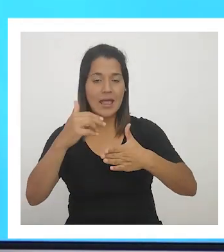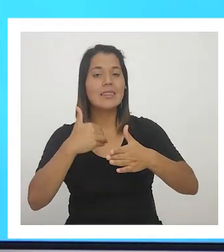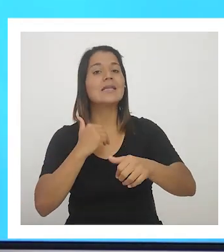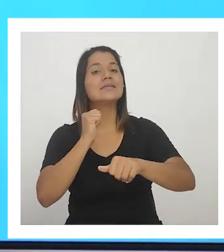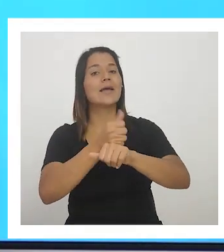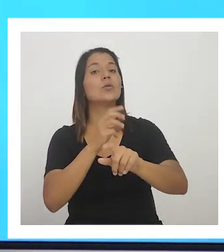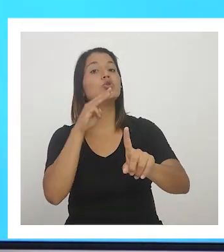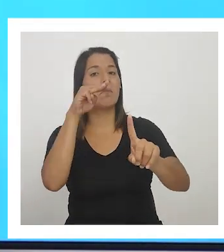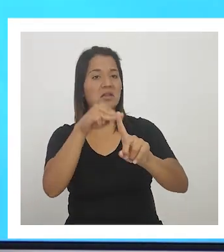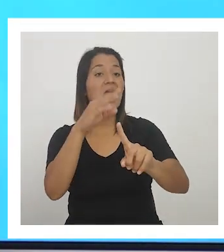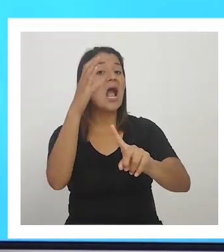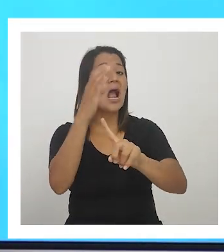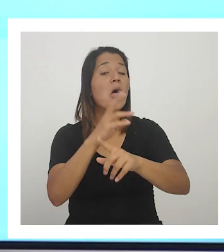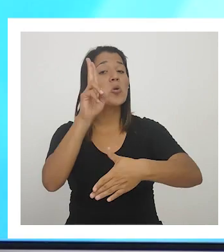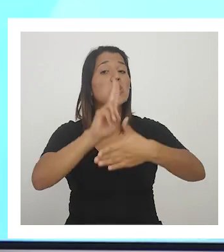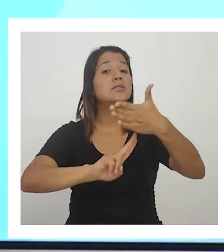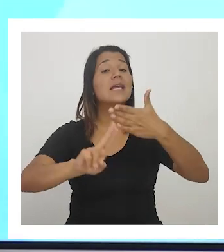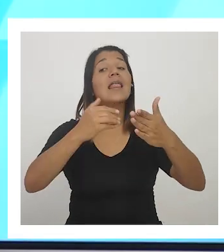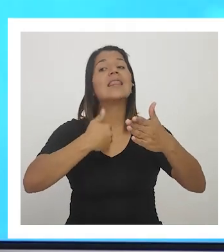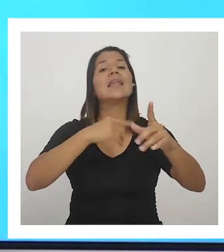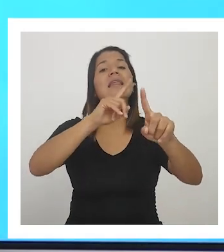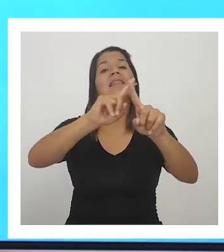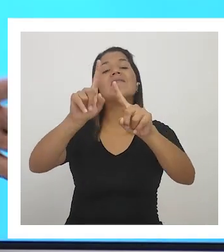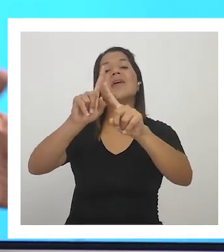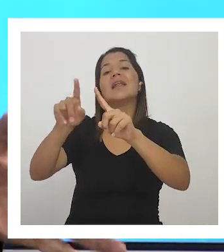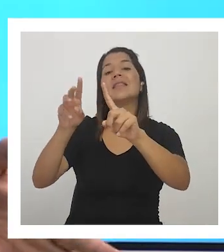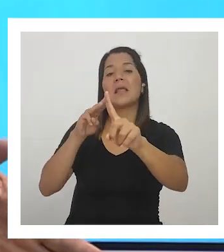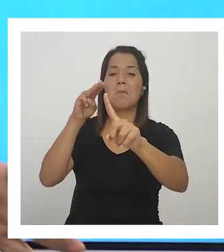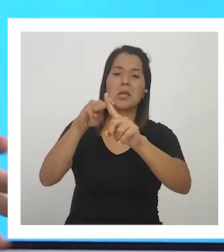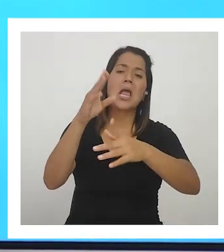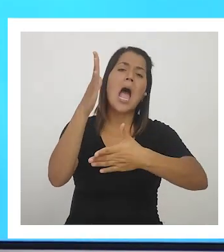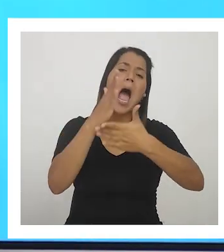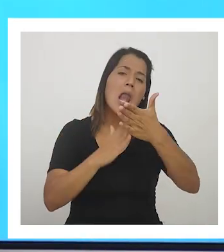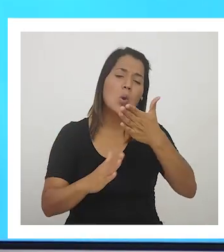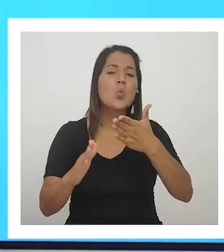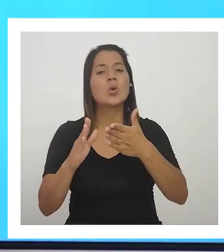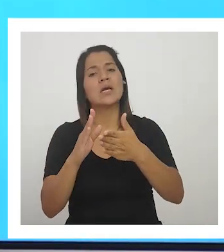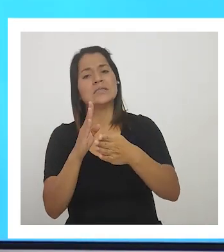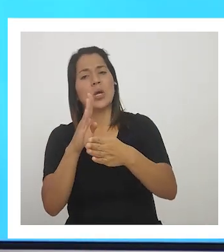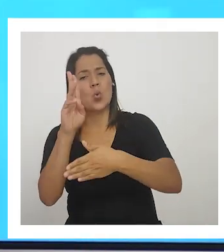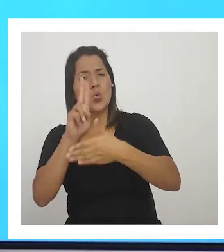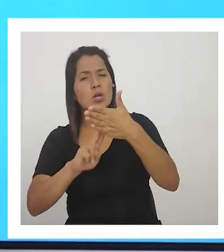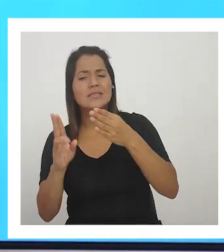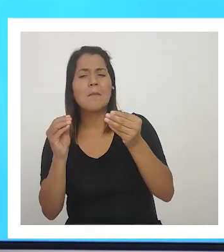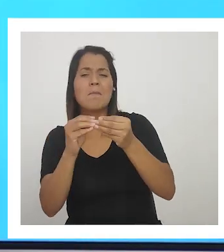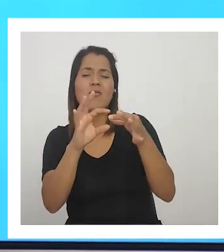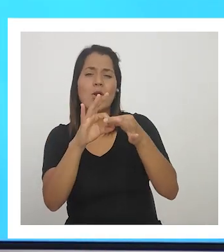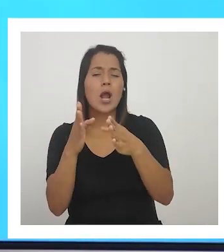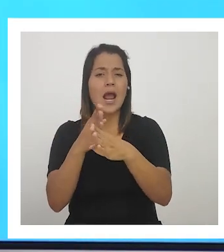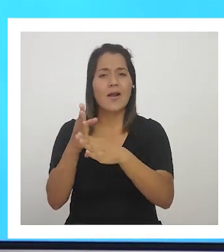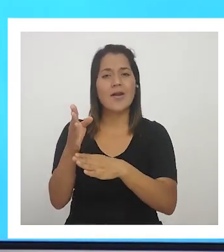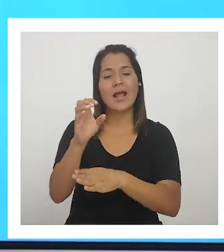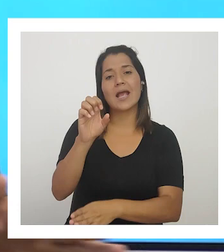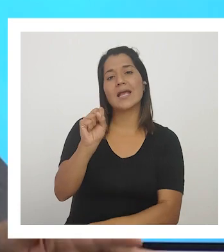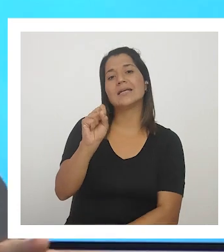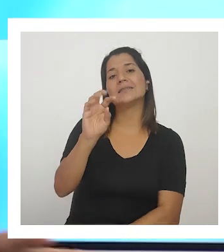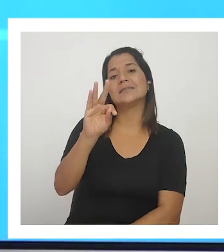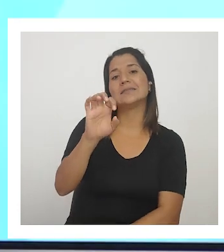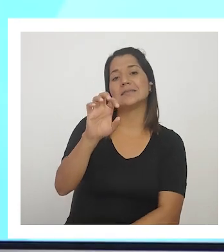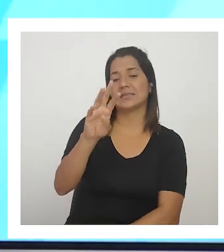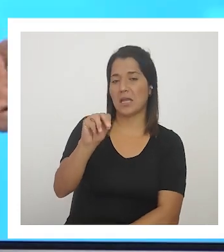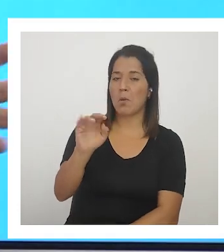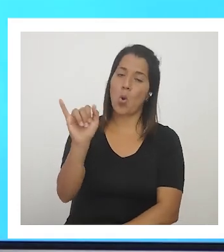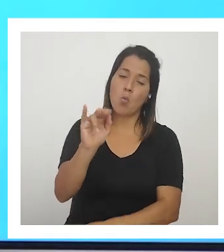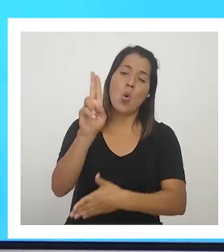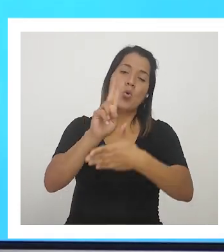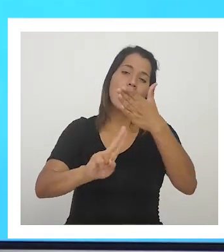iguales. Hay algunas que estamos más dedicadas a las carreras STEM, el caso de la Universidad Técnica Nacional, por su propia naturaleza,